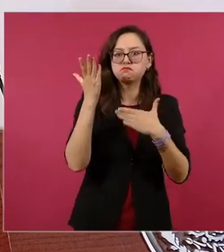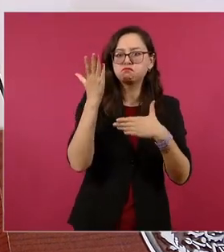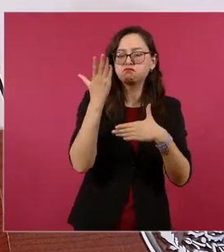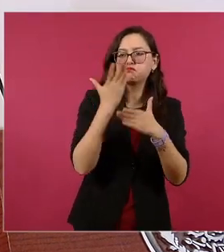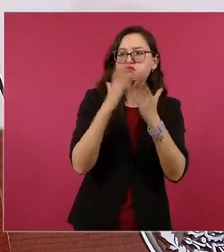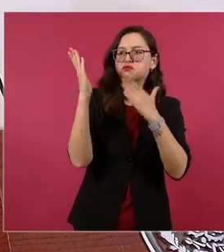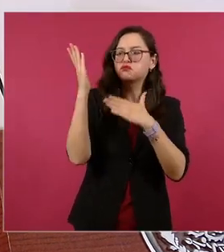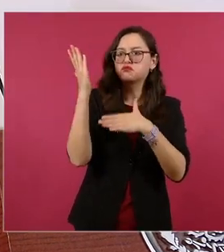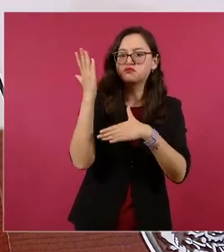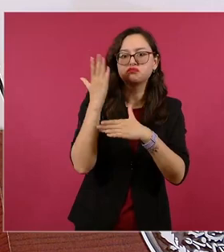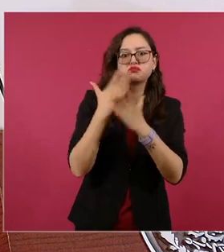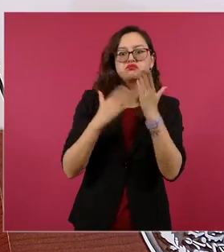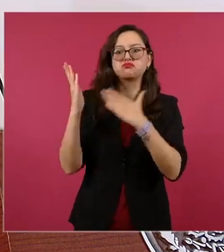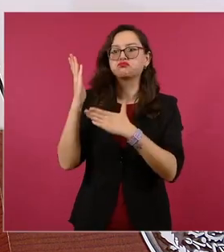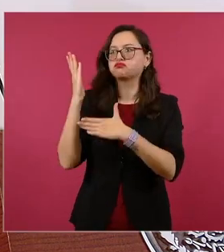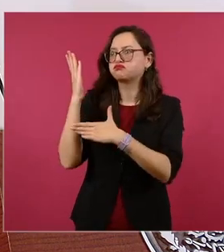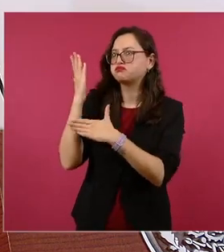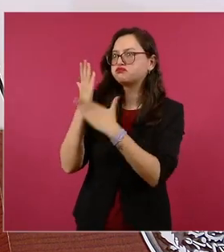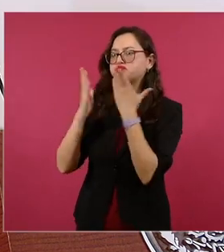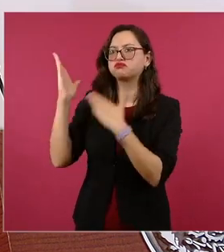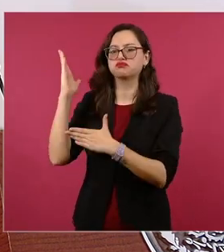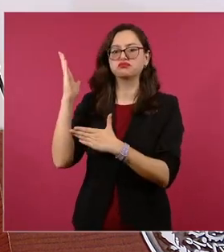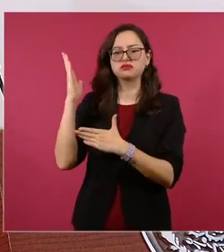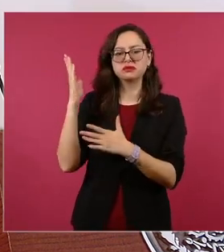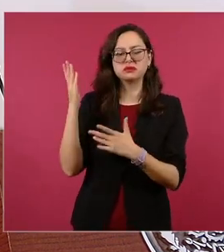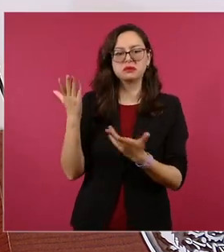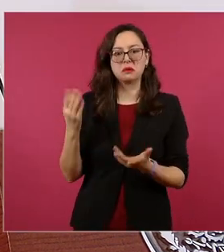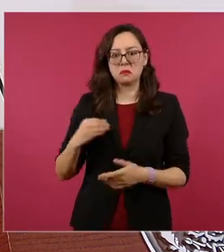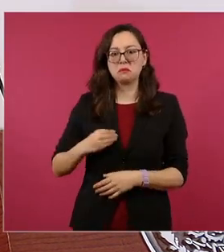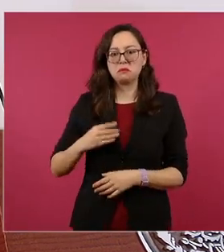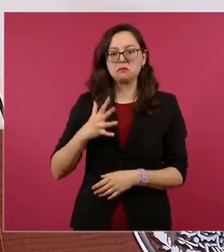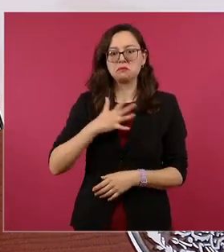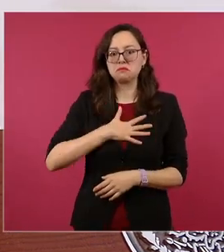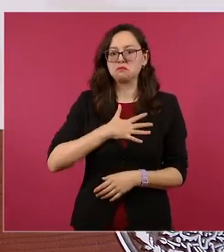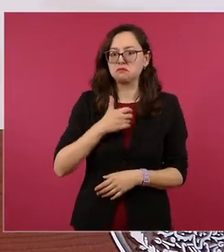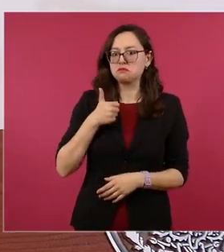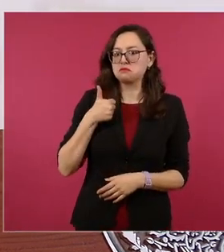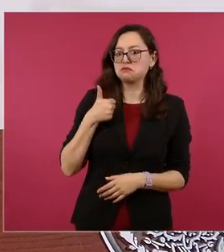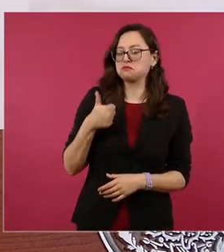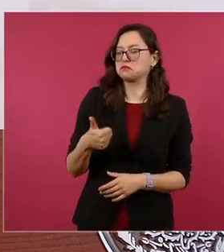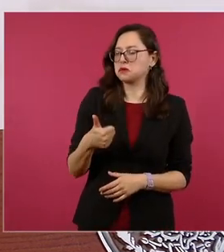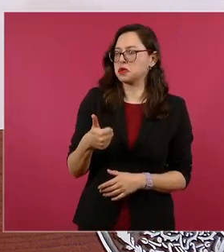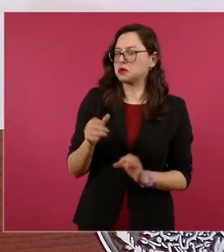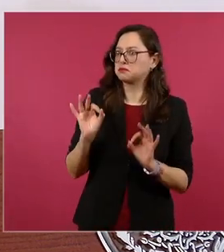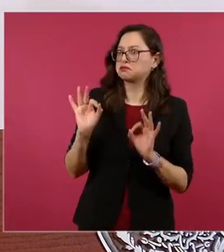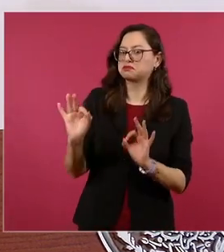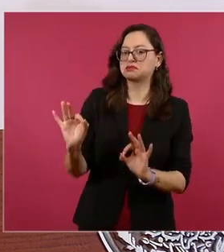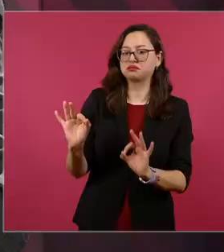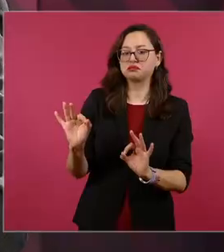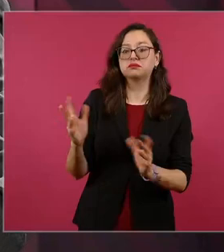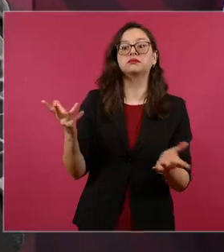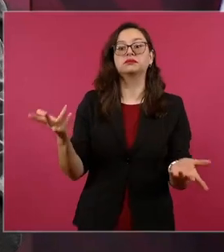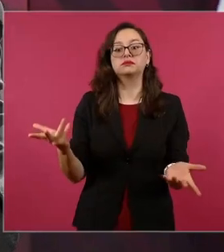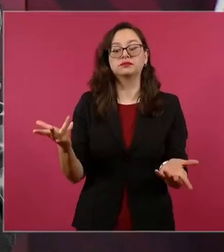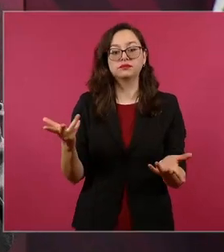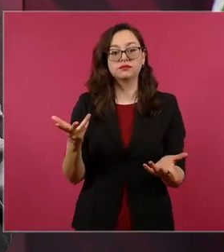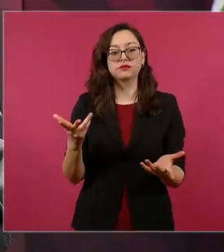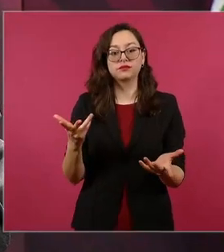pues son pueblos que se han caracterizado por la honestidad.